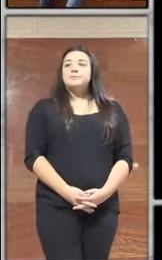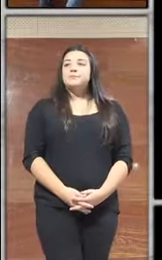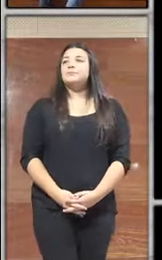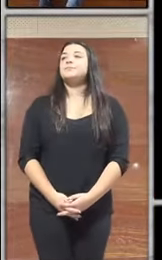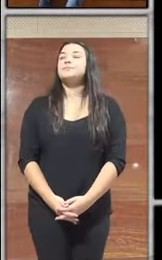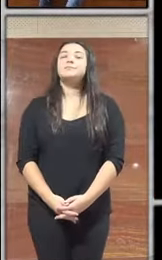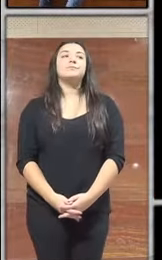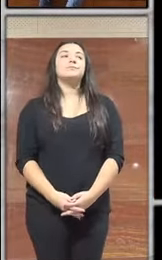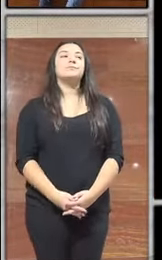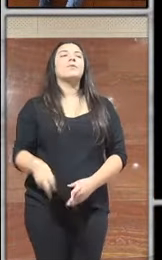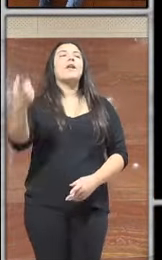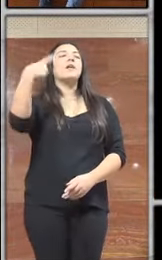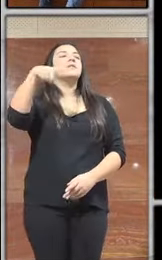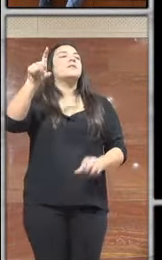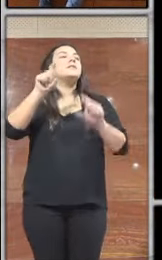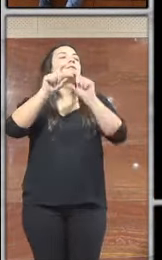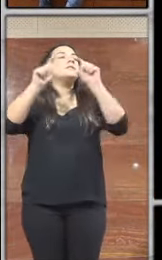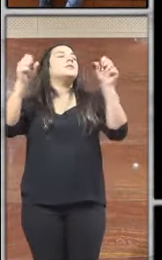¿a qué se dedican?